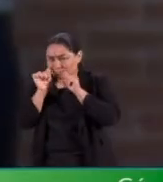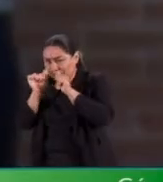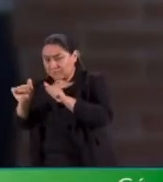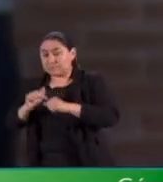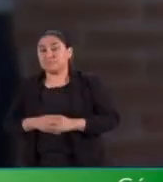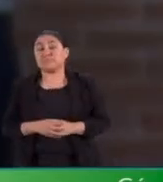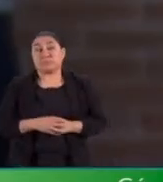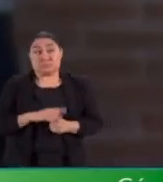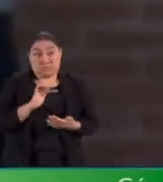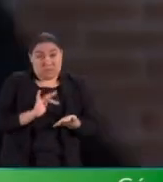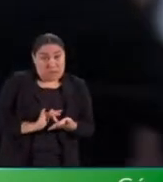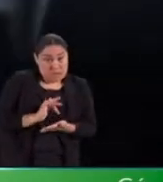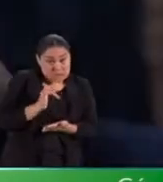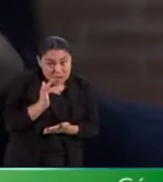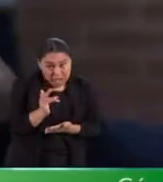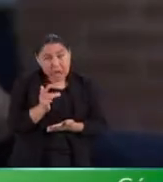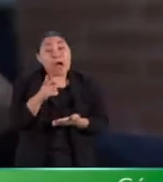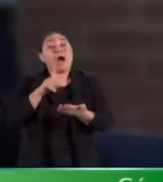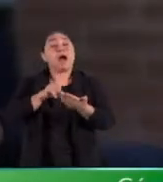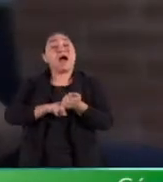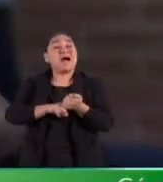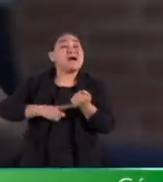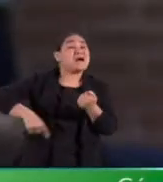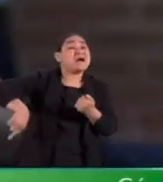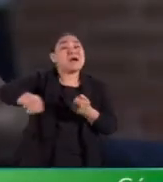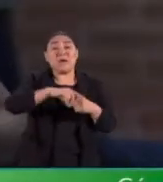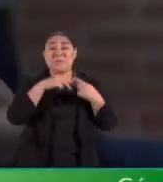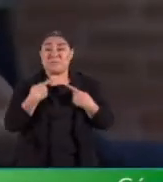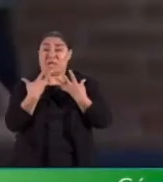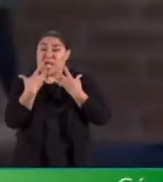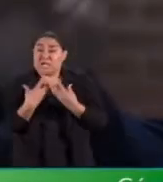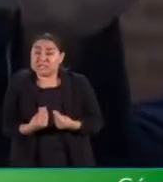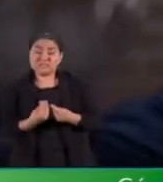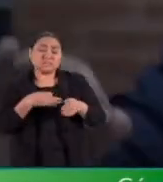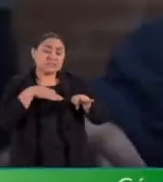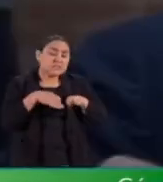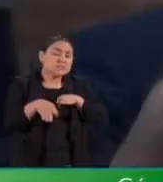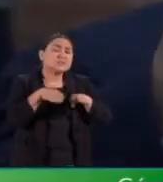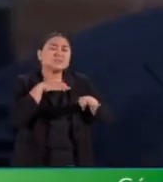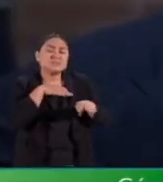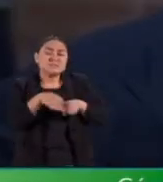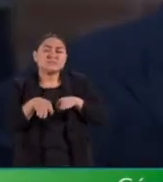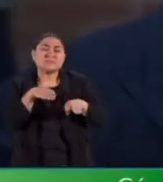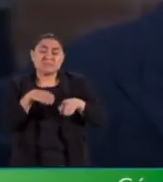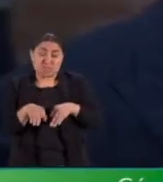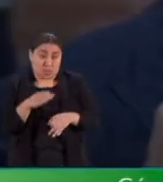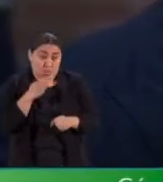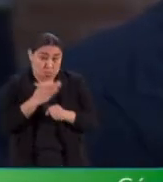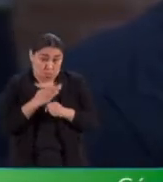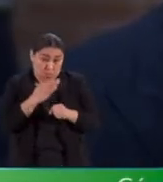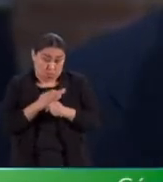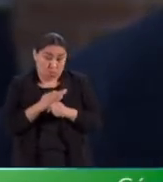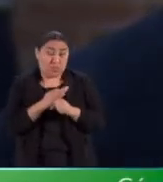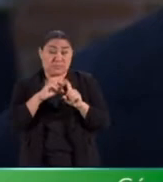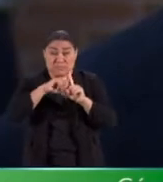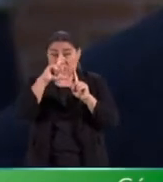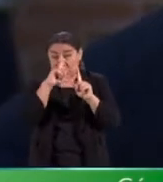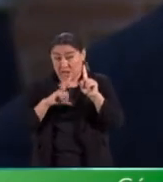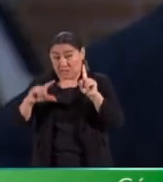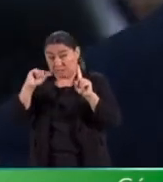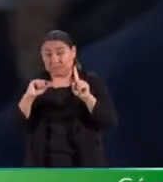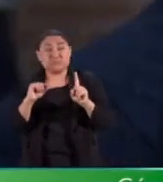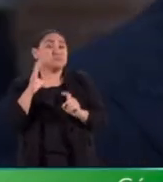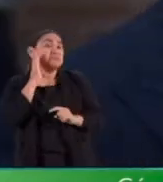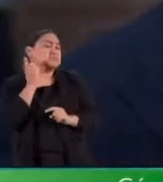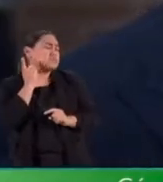Porque es gracias al trabajo silencioso de esas miles de personas por lo que hoy a ningún congreso del país se